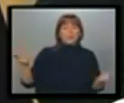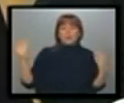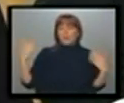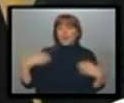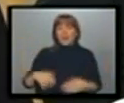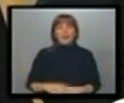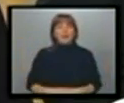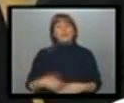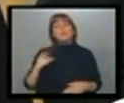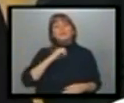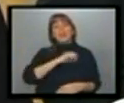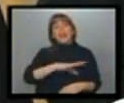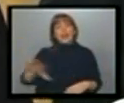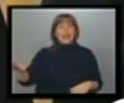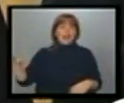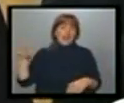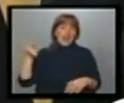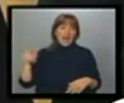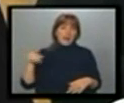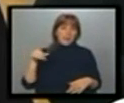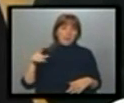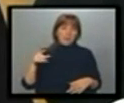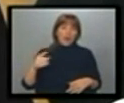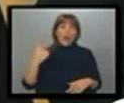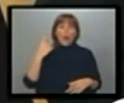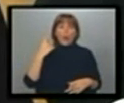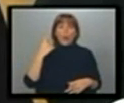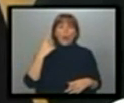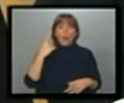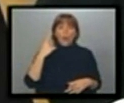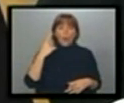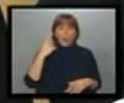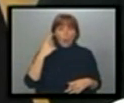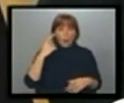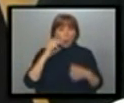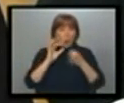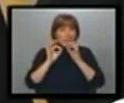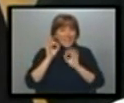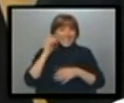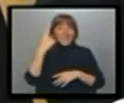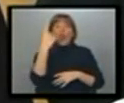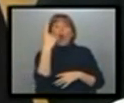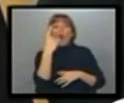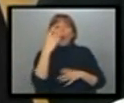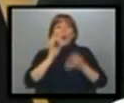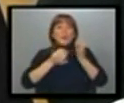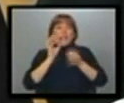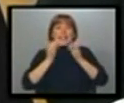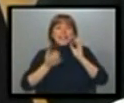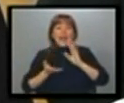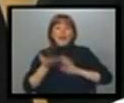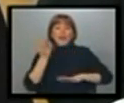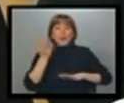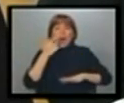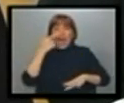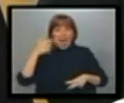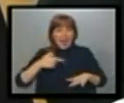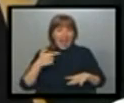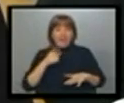Argentina tiene estimado que por cada centavo de suba en el precio del gasoil, esto impacta en